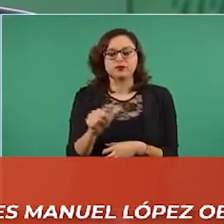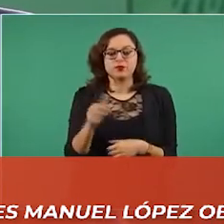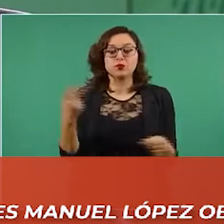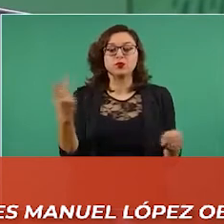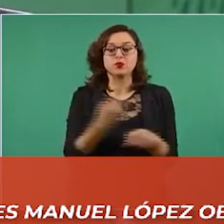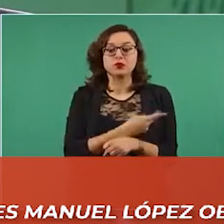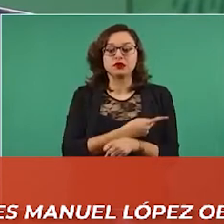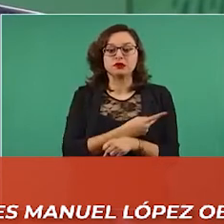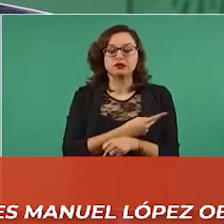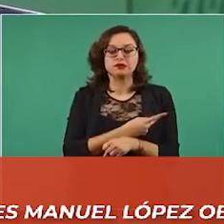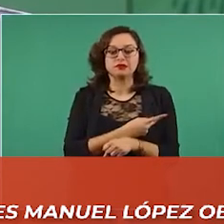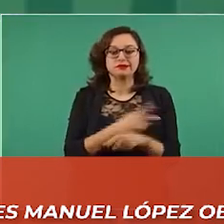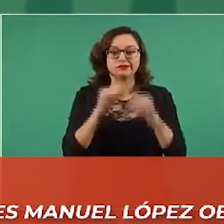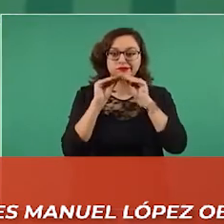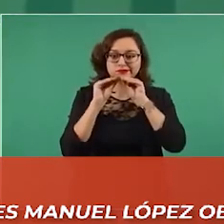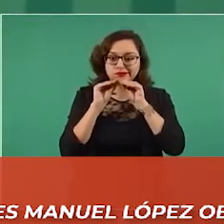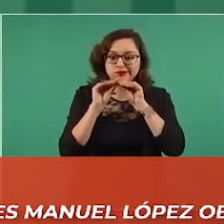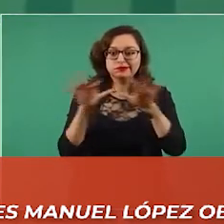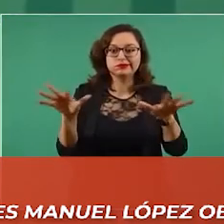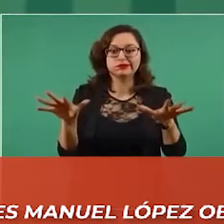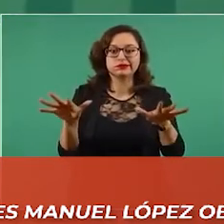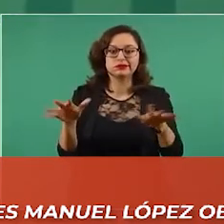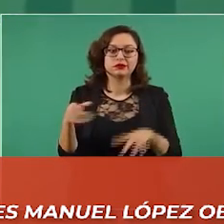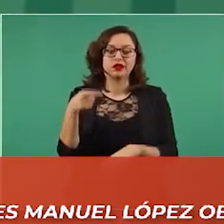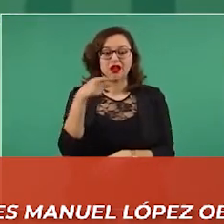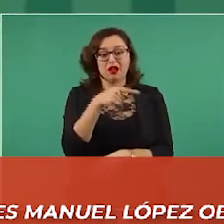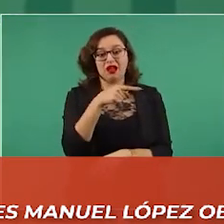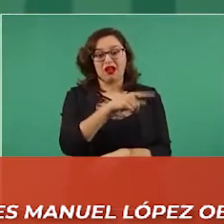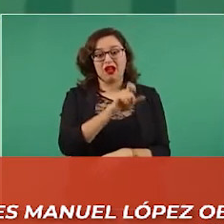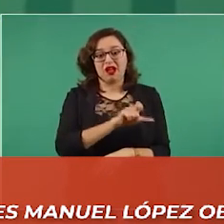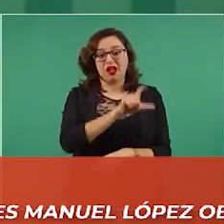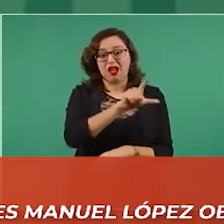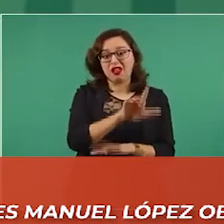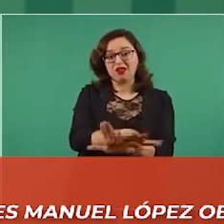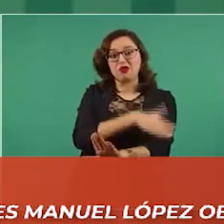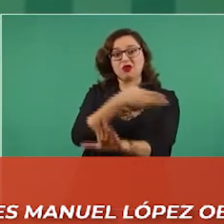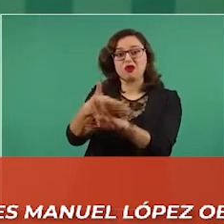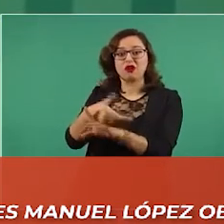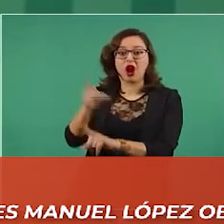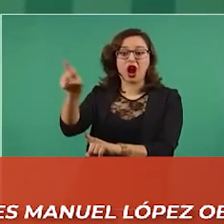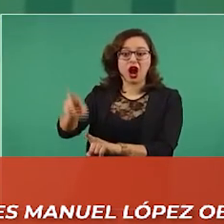una grabación en donde él se burla